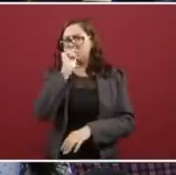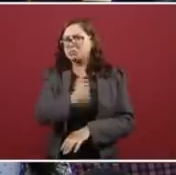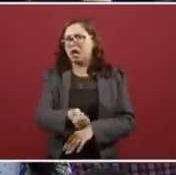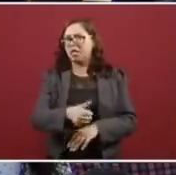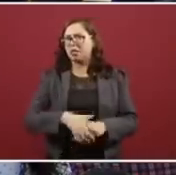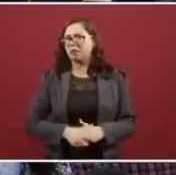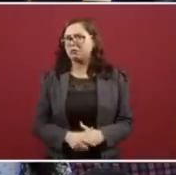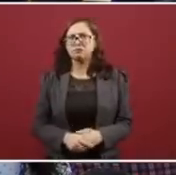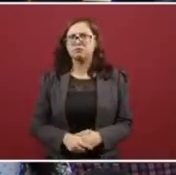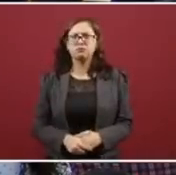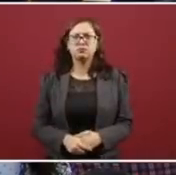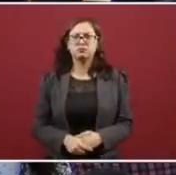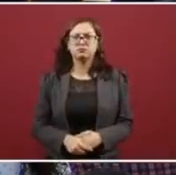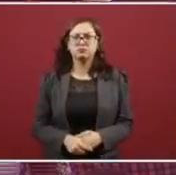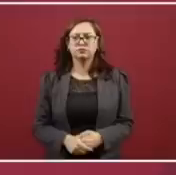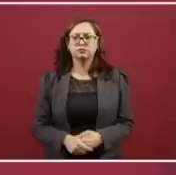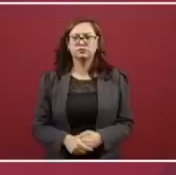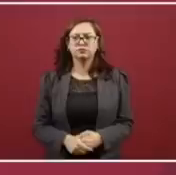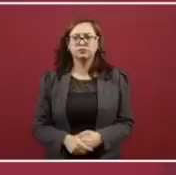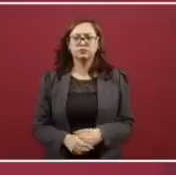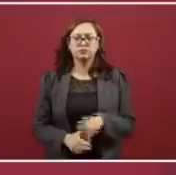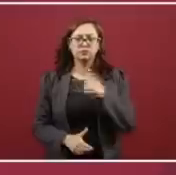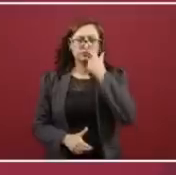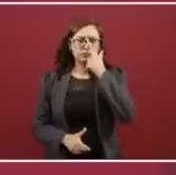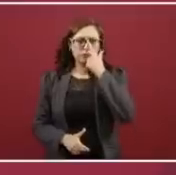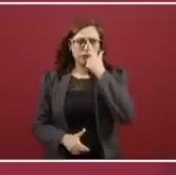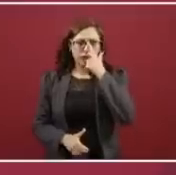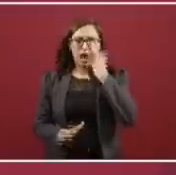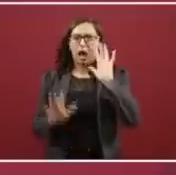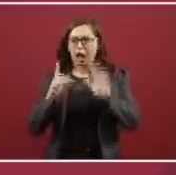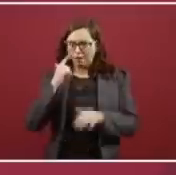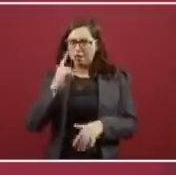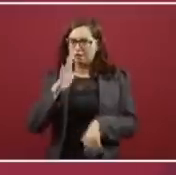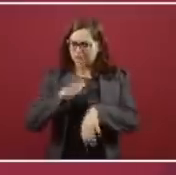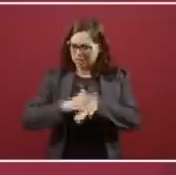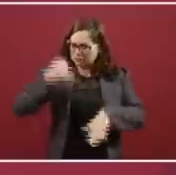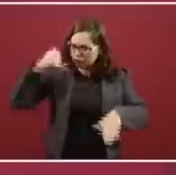pero pues este lo vamos a revisar